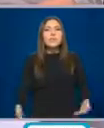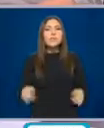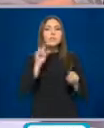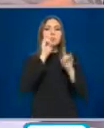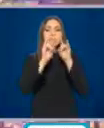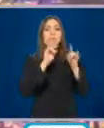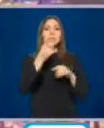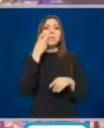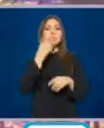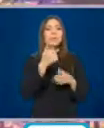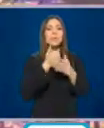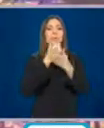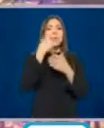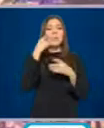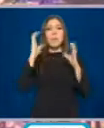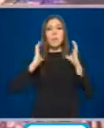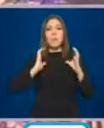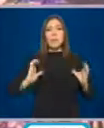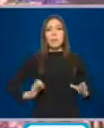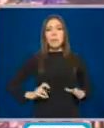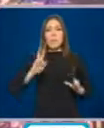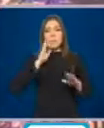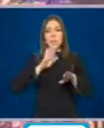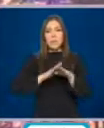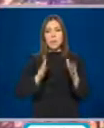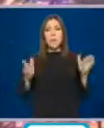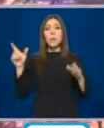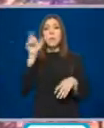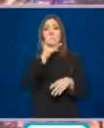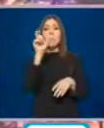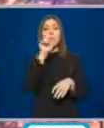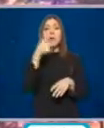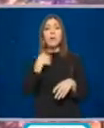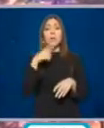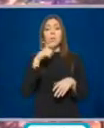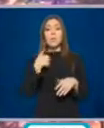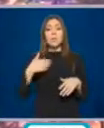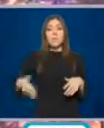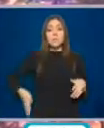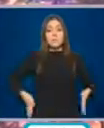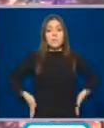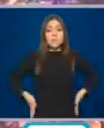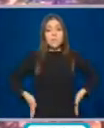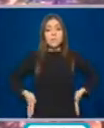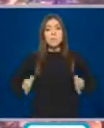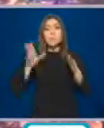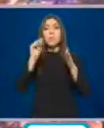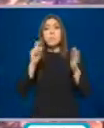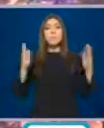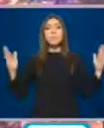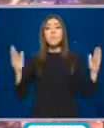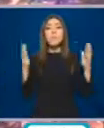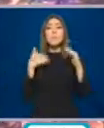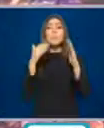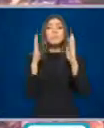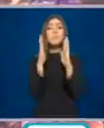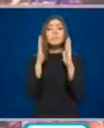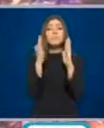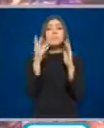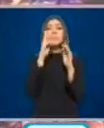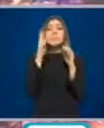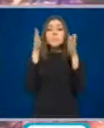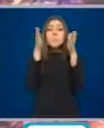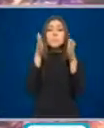hace es ensanchar esa parte de mi cuerpo. Bien. Entonces, cuando yo tengo unas caderas no muy anchas, sino delgaditas, entonces, si las quiero ensanchar, por